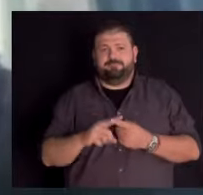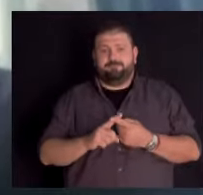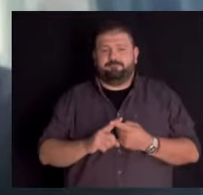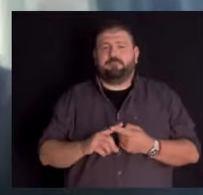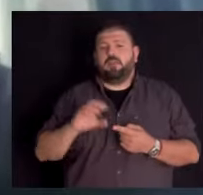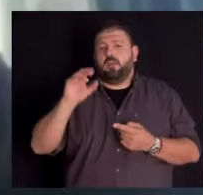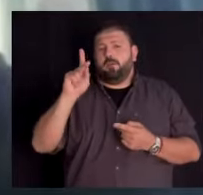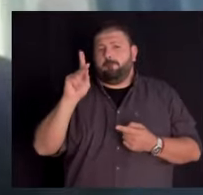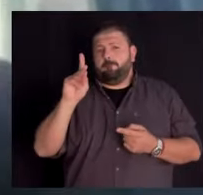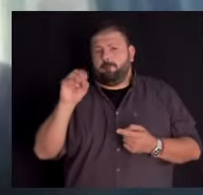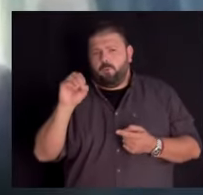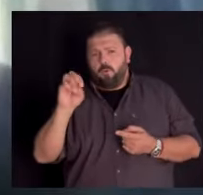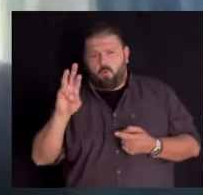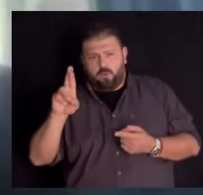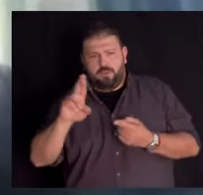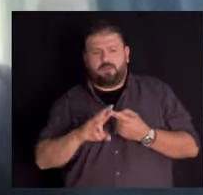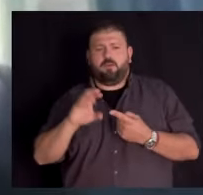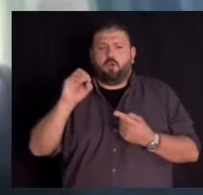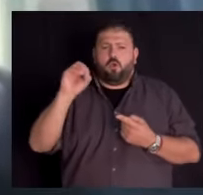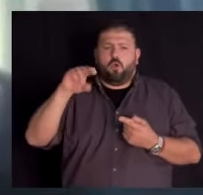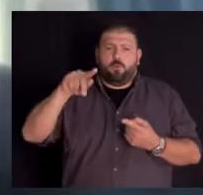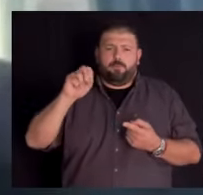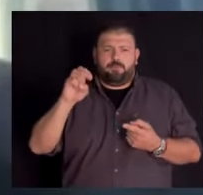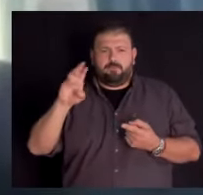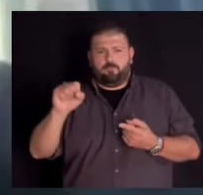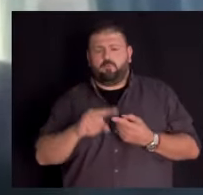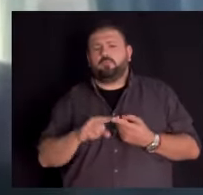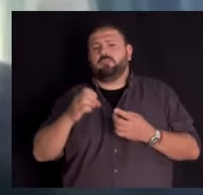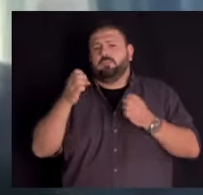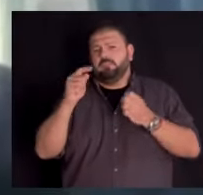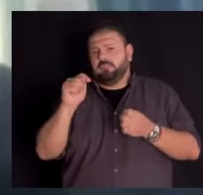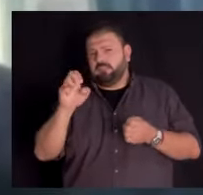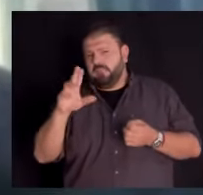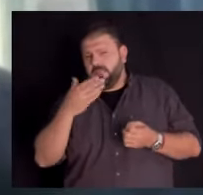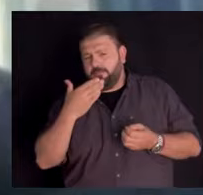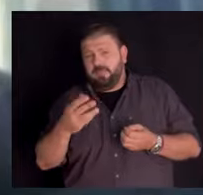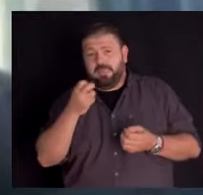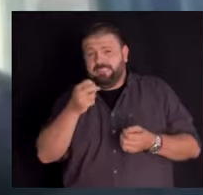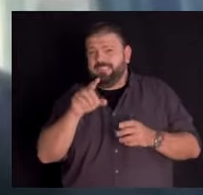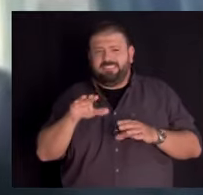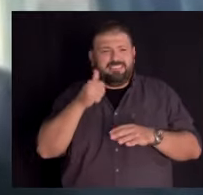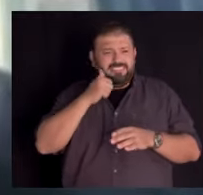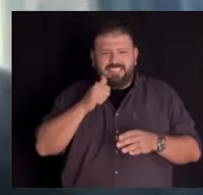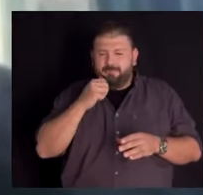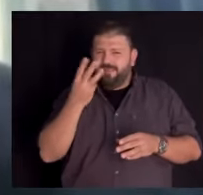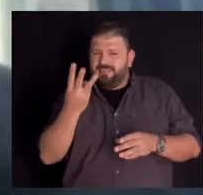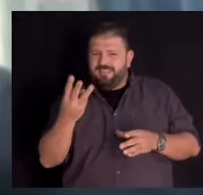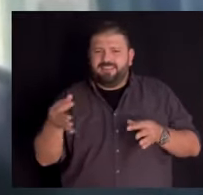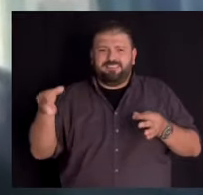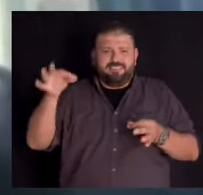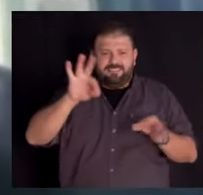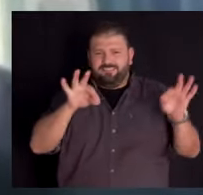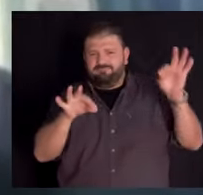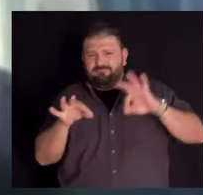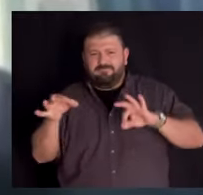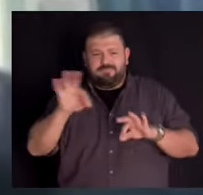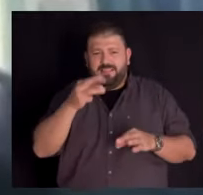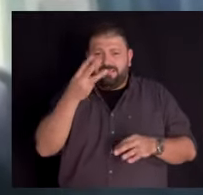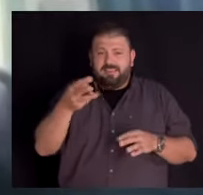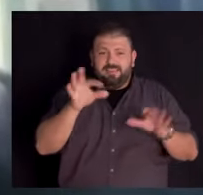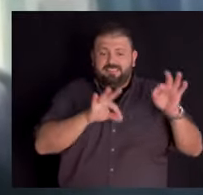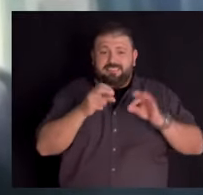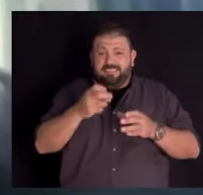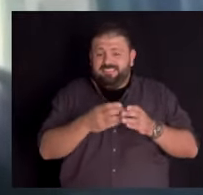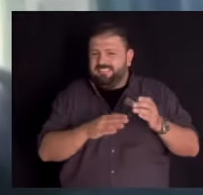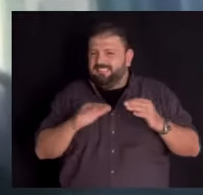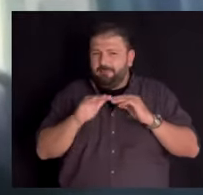Bien. Mínimo, siempre usar tres productos, lo podemos mezclar en este caso. Como los productos, nuestros